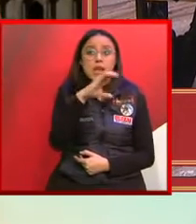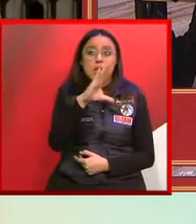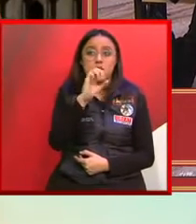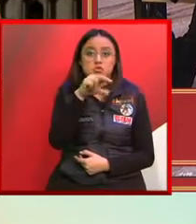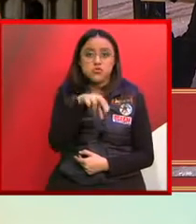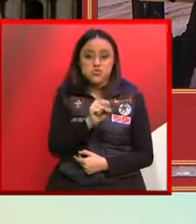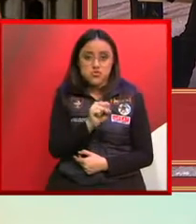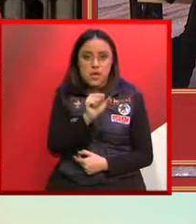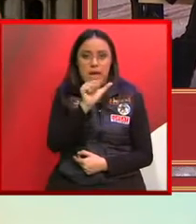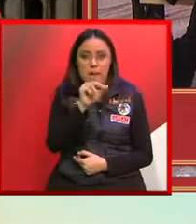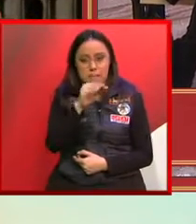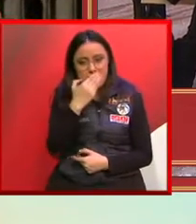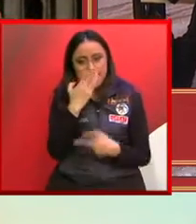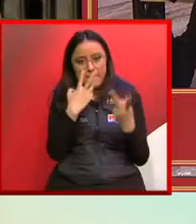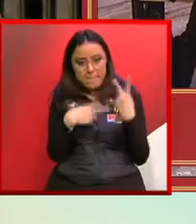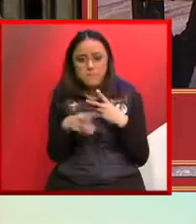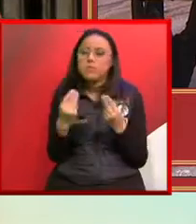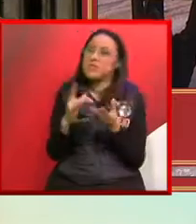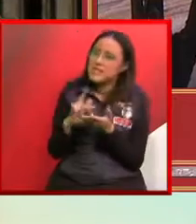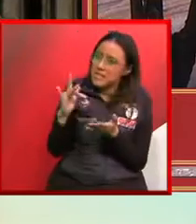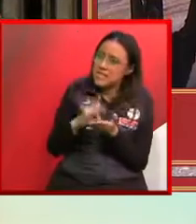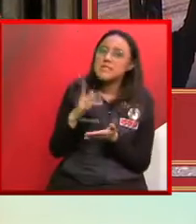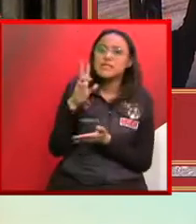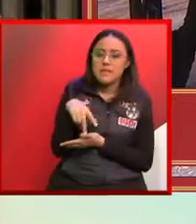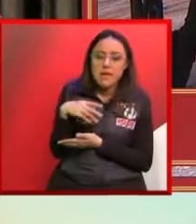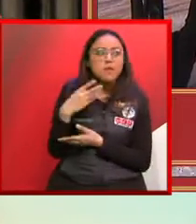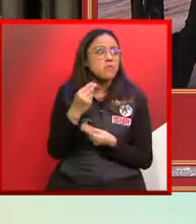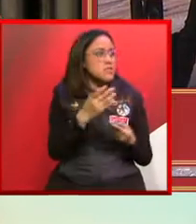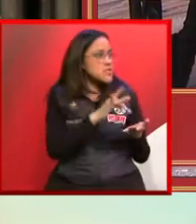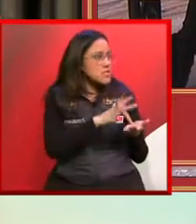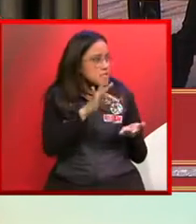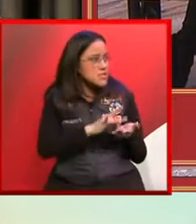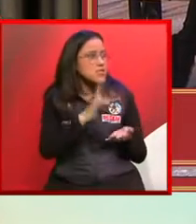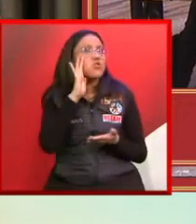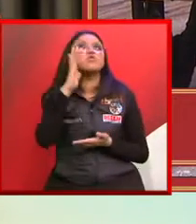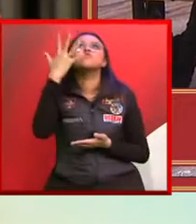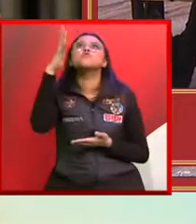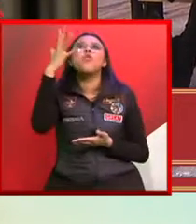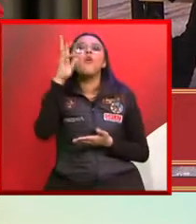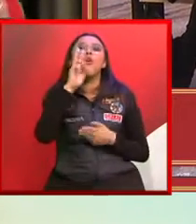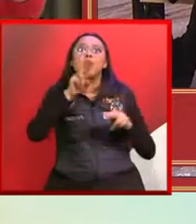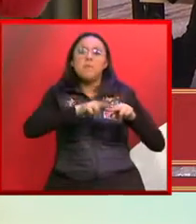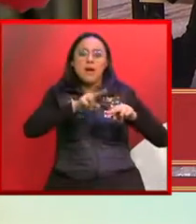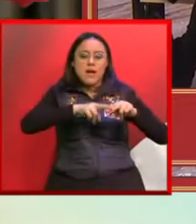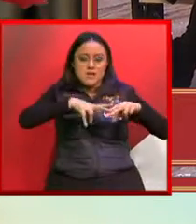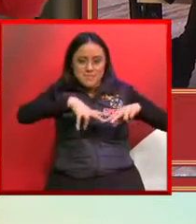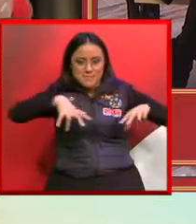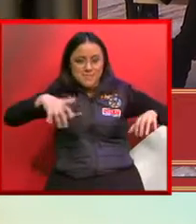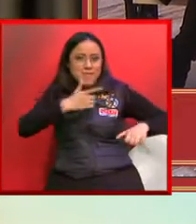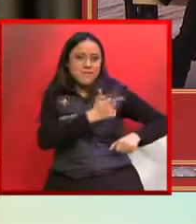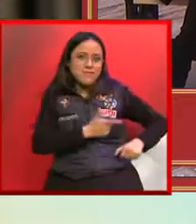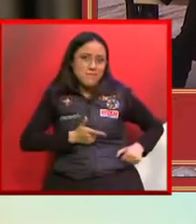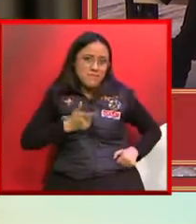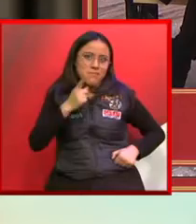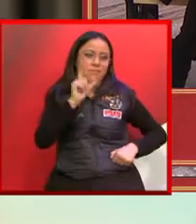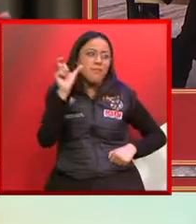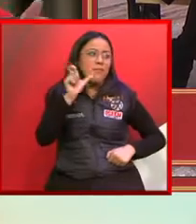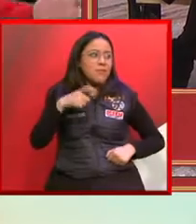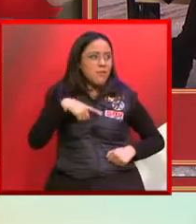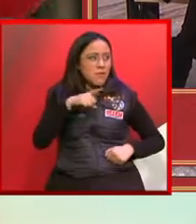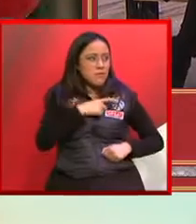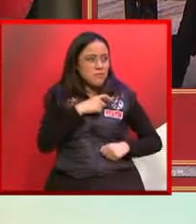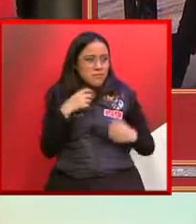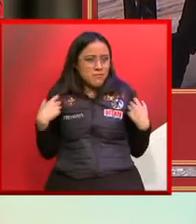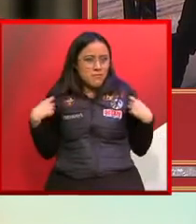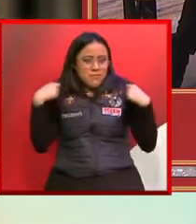con todo gusto y bienvenido. No, y se agradece, pero fíjate qué diferencia de invitación. Hay solecito, banquita, gusto. Y contigo tengo que